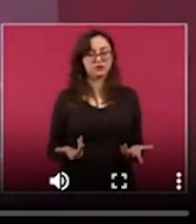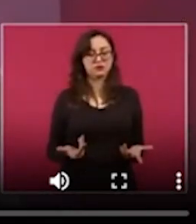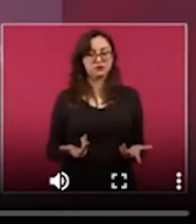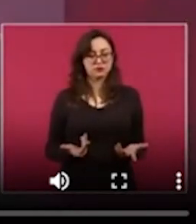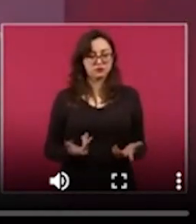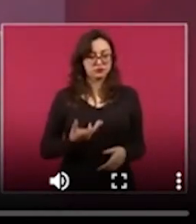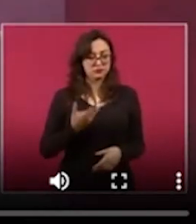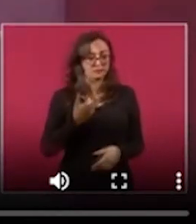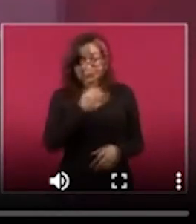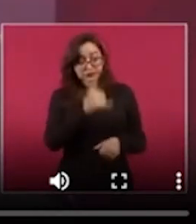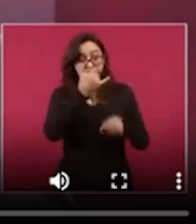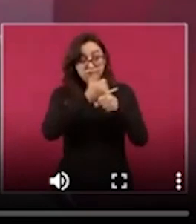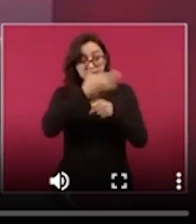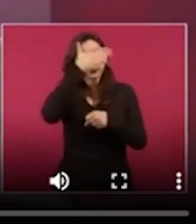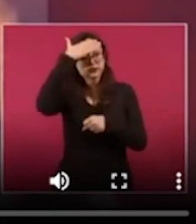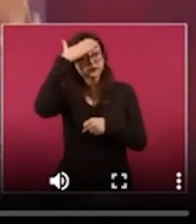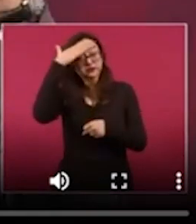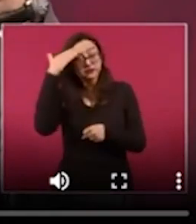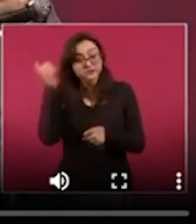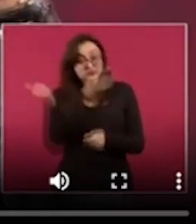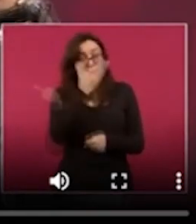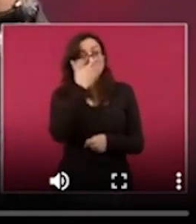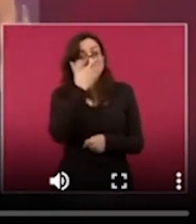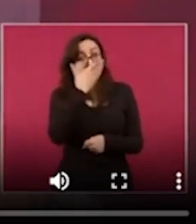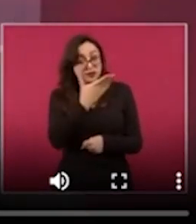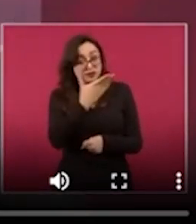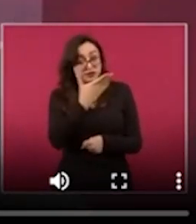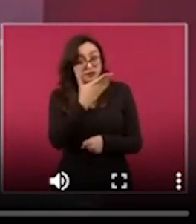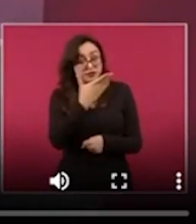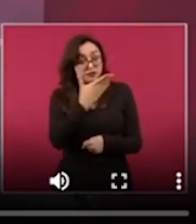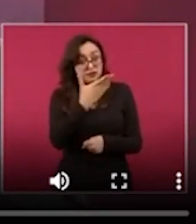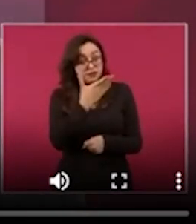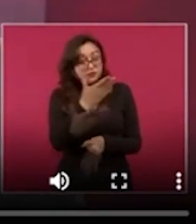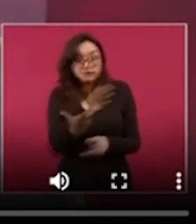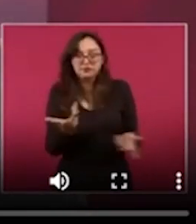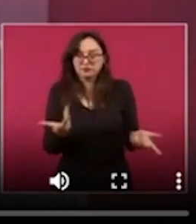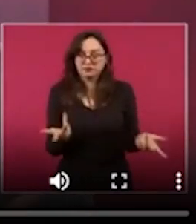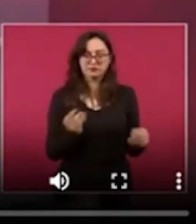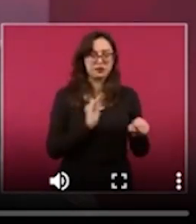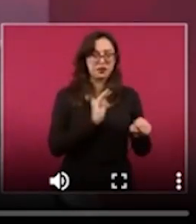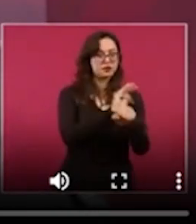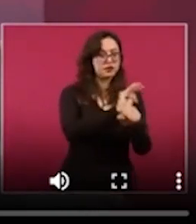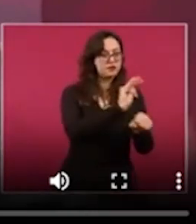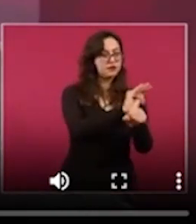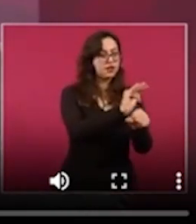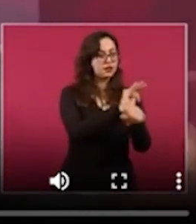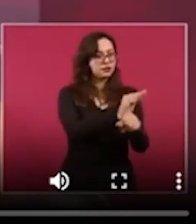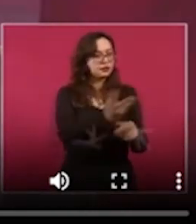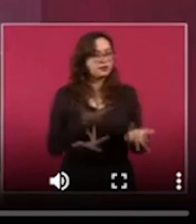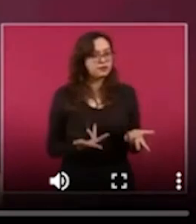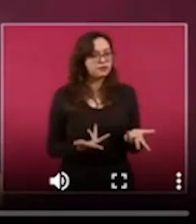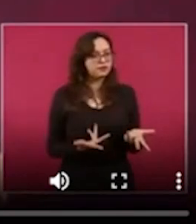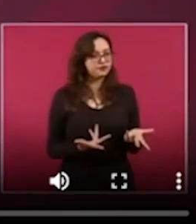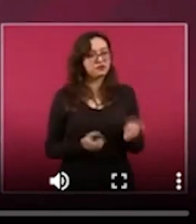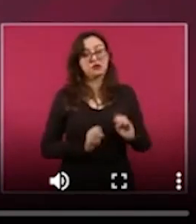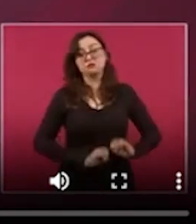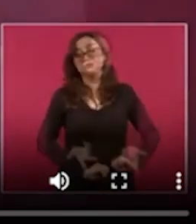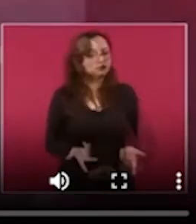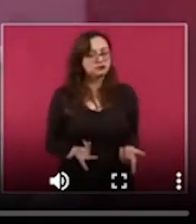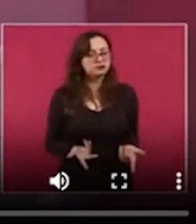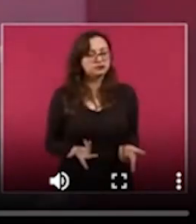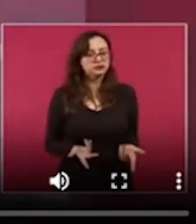la seguridad de que se es inocente, no se debe de permitir que